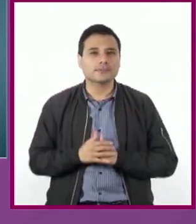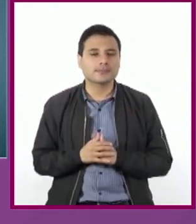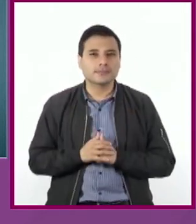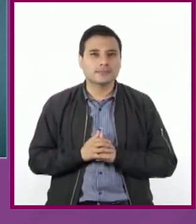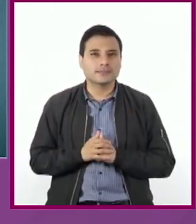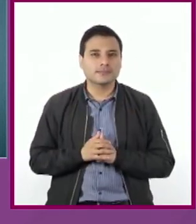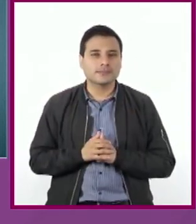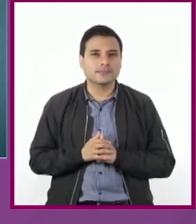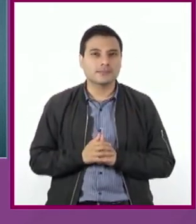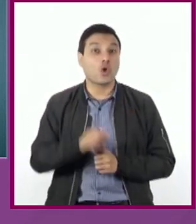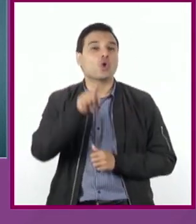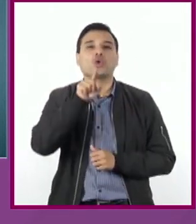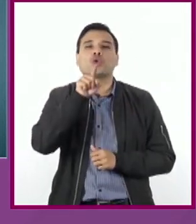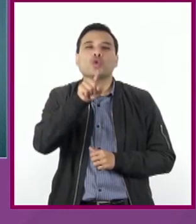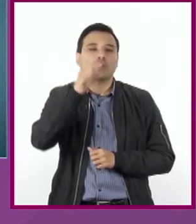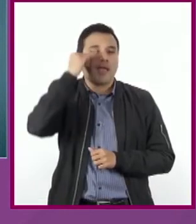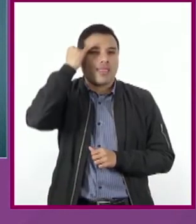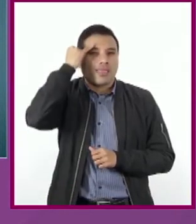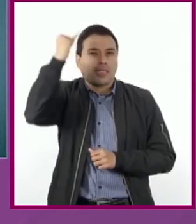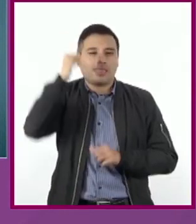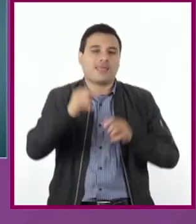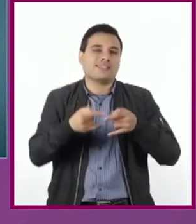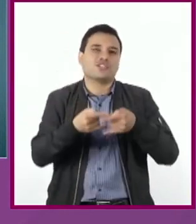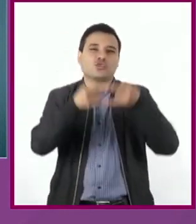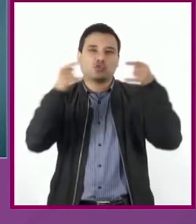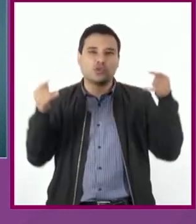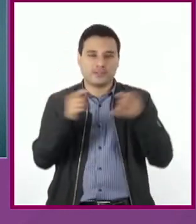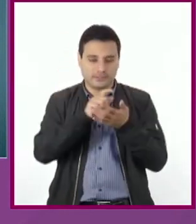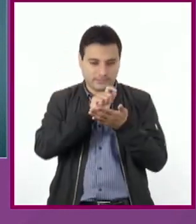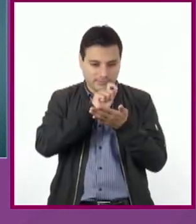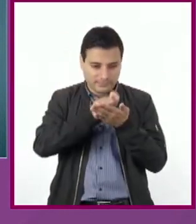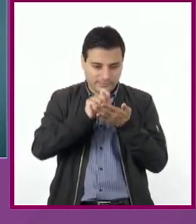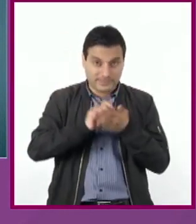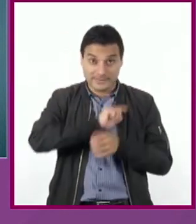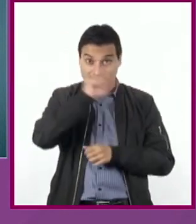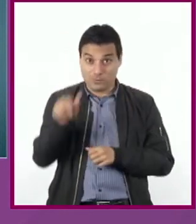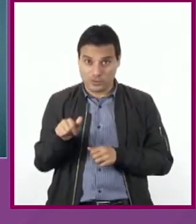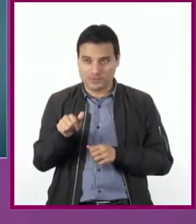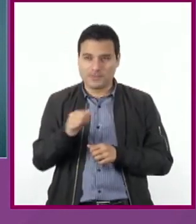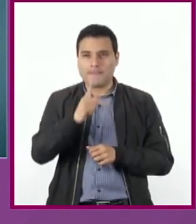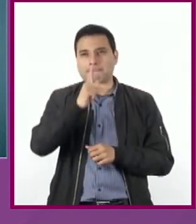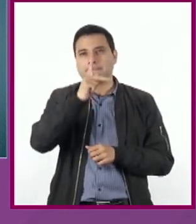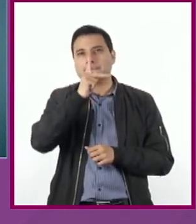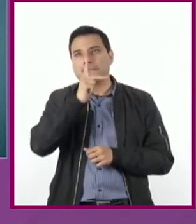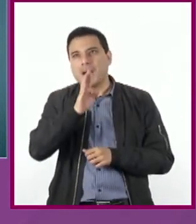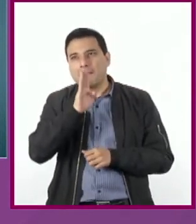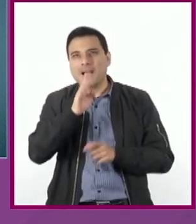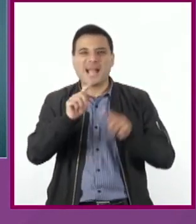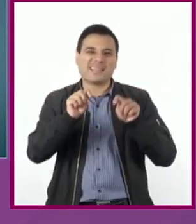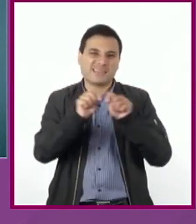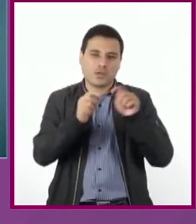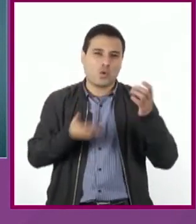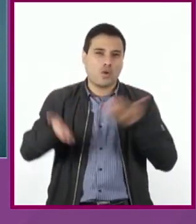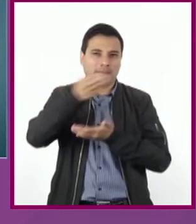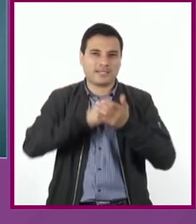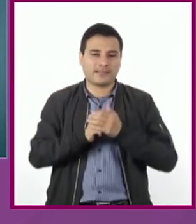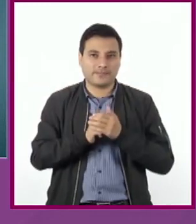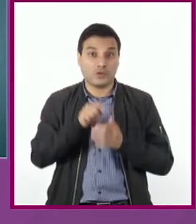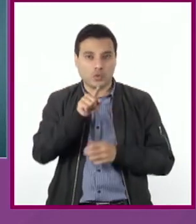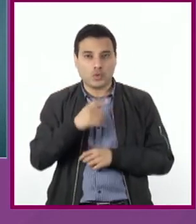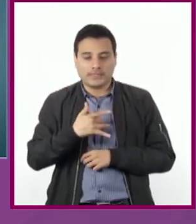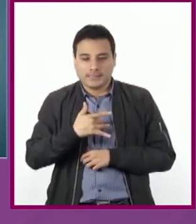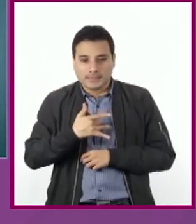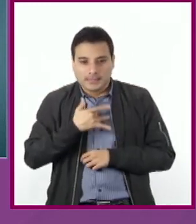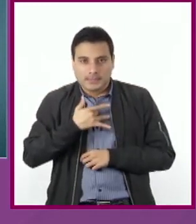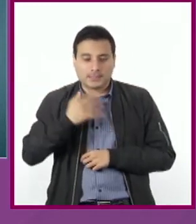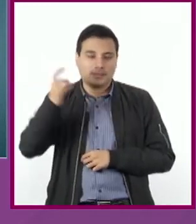Creen una historia con lo que vimos y compártanla con quienes tengan cerca. Añadan sonidos, sentimientos,